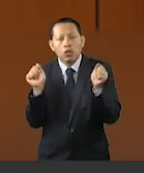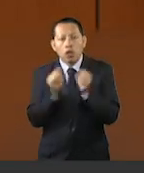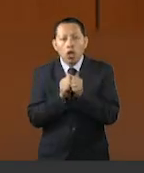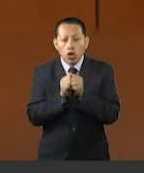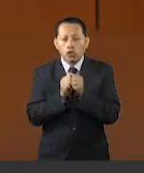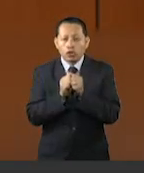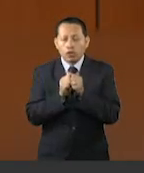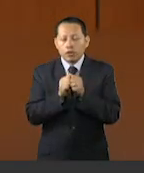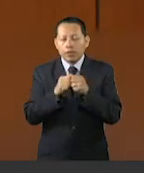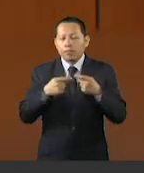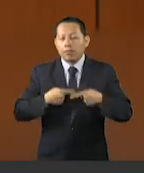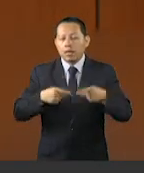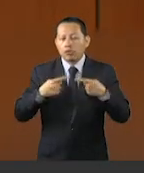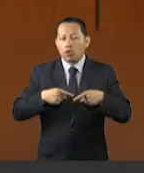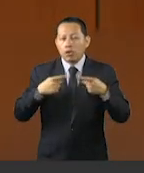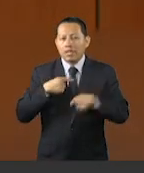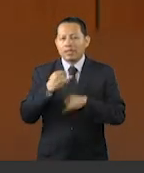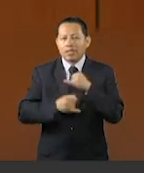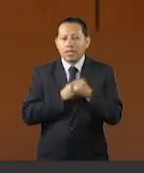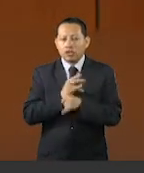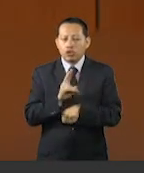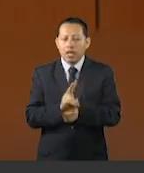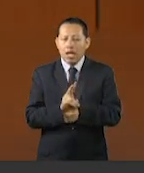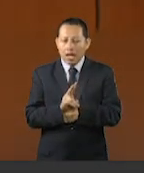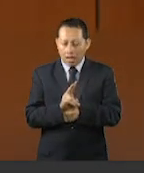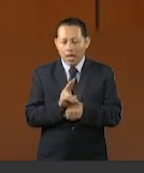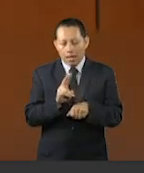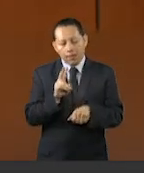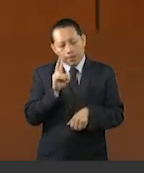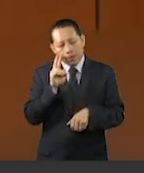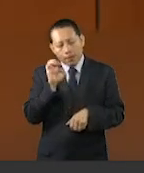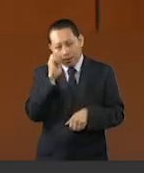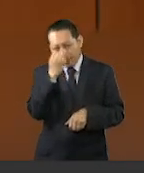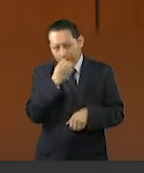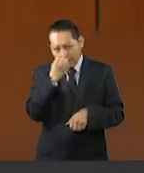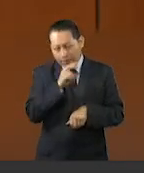observadores ciudadanos internacionales. Esa es la clara